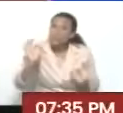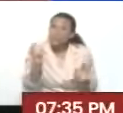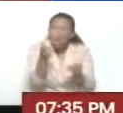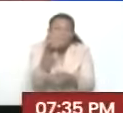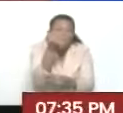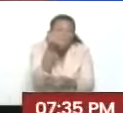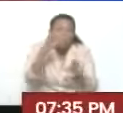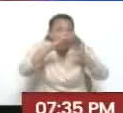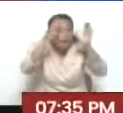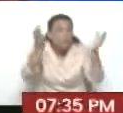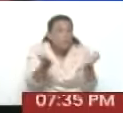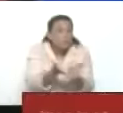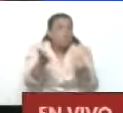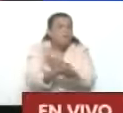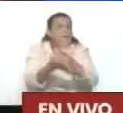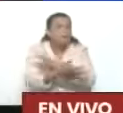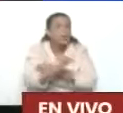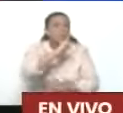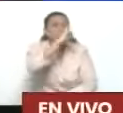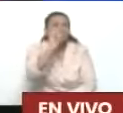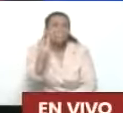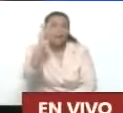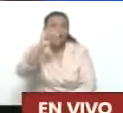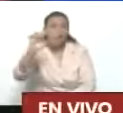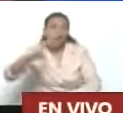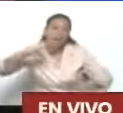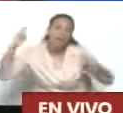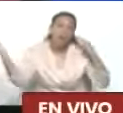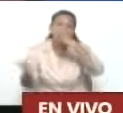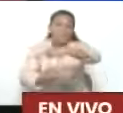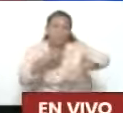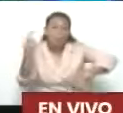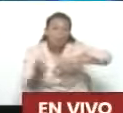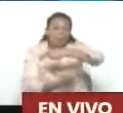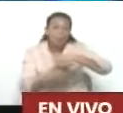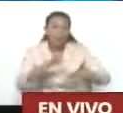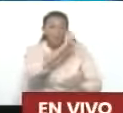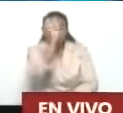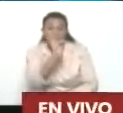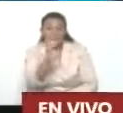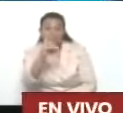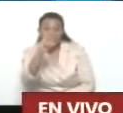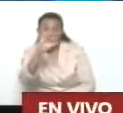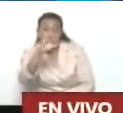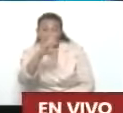en el mundo. Y luego vino la gran revolución federal, popular,